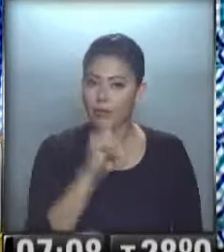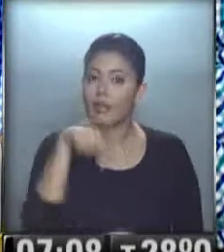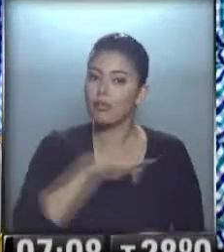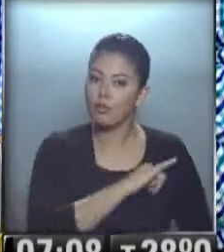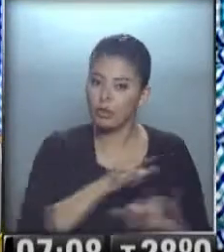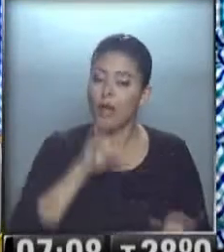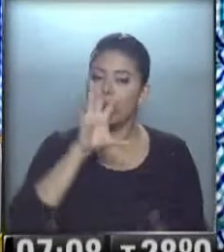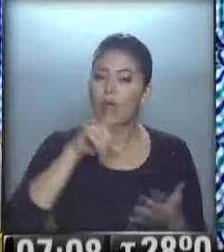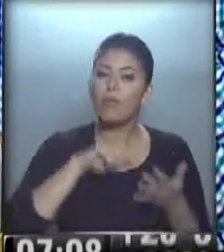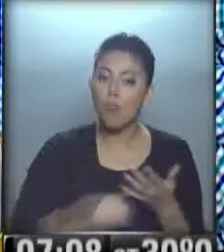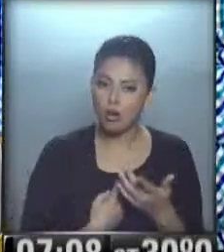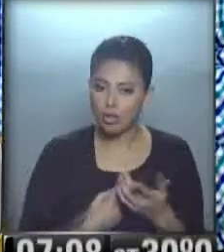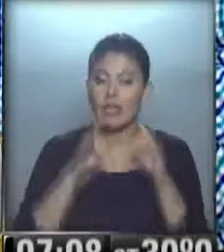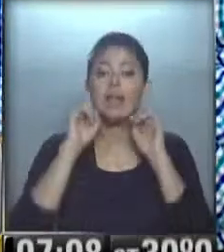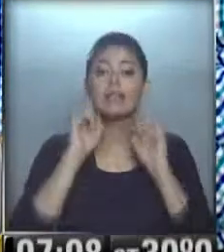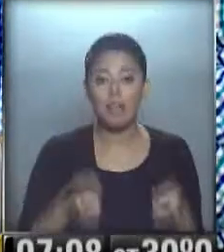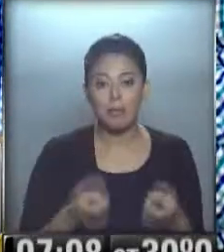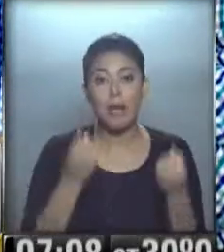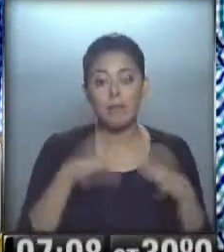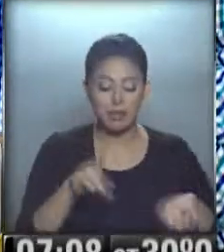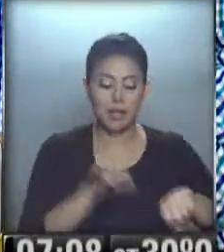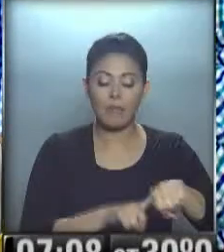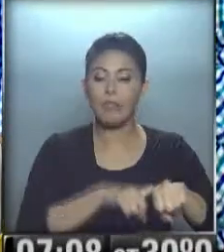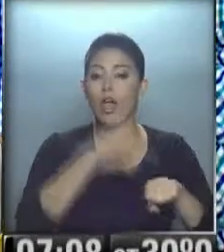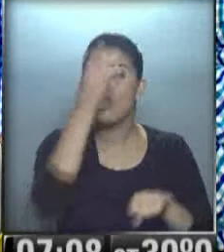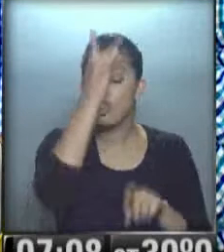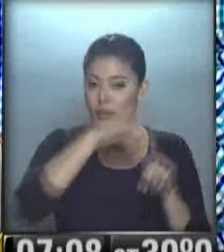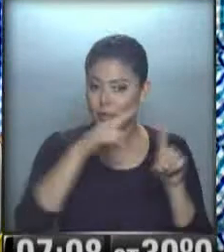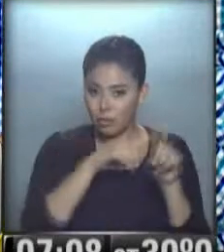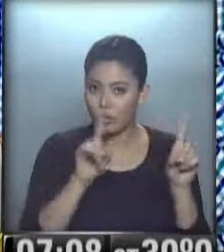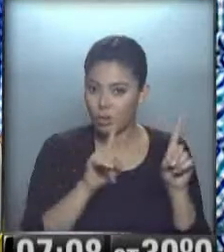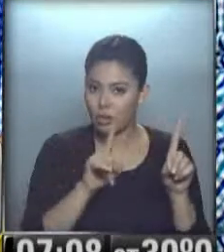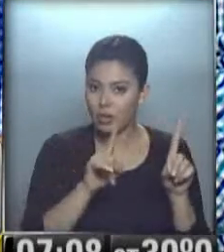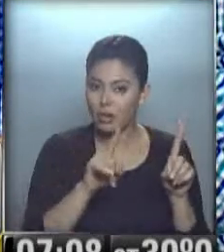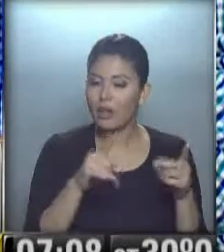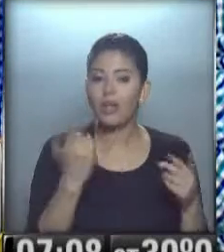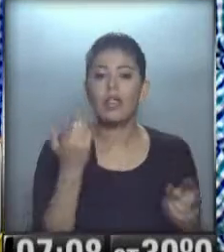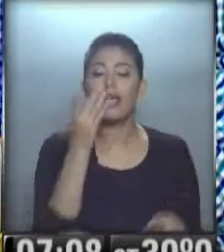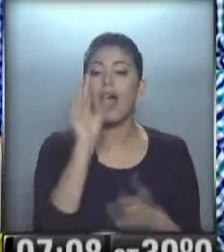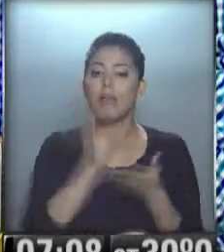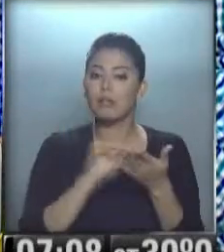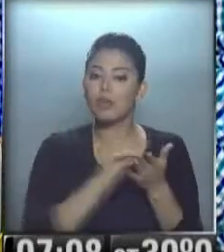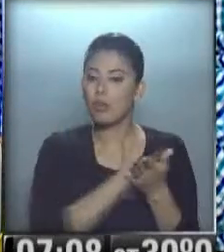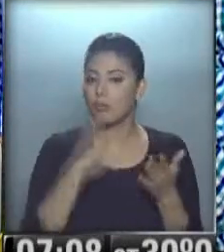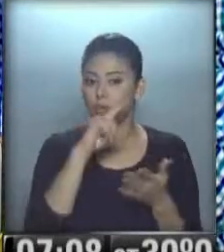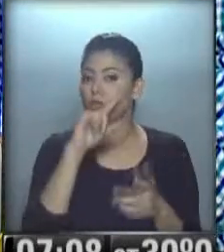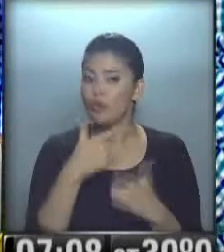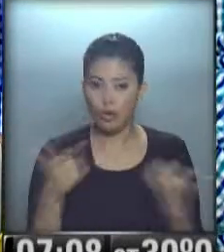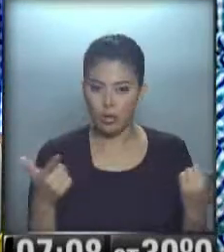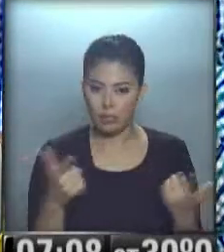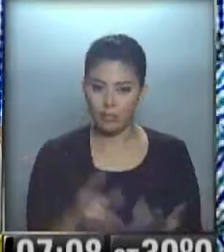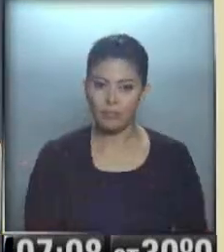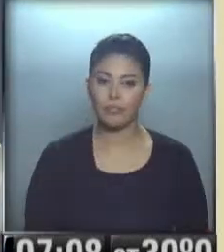la provincia de Buenos Aires también, a partir de las 12 del mediodía, no habrá administración pública provincial.